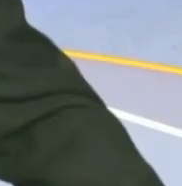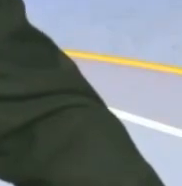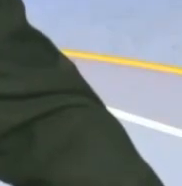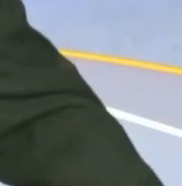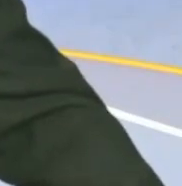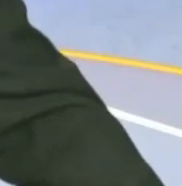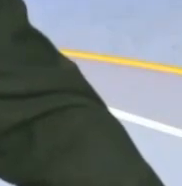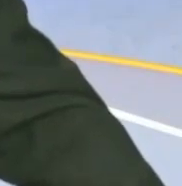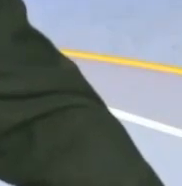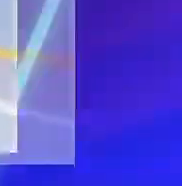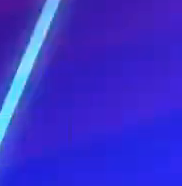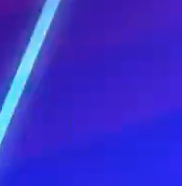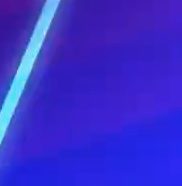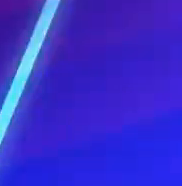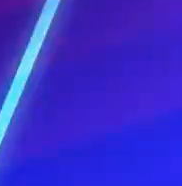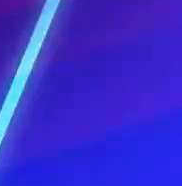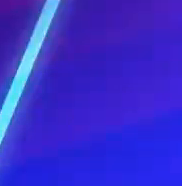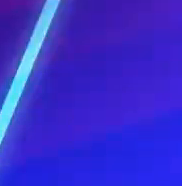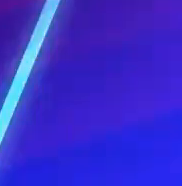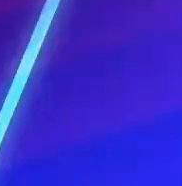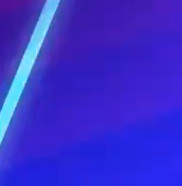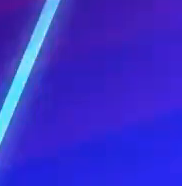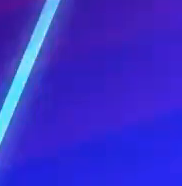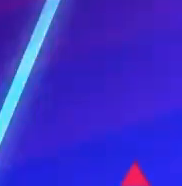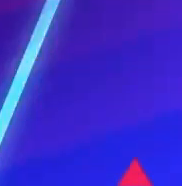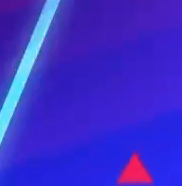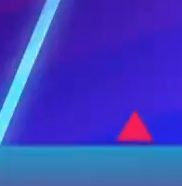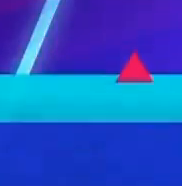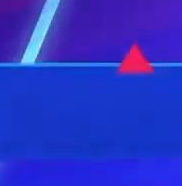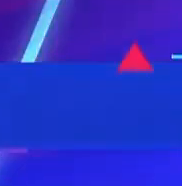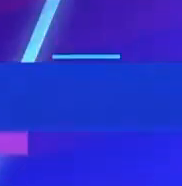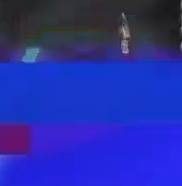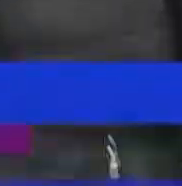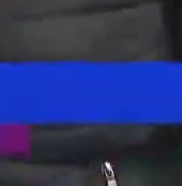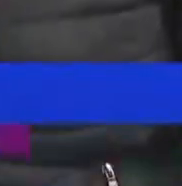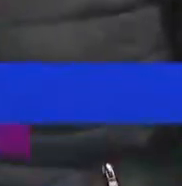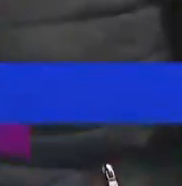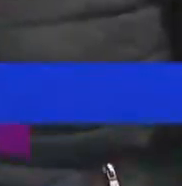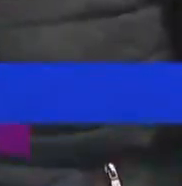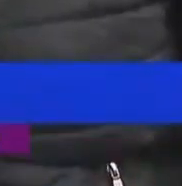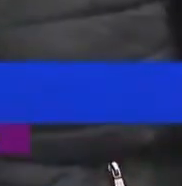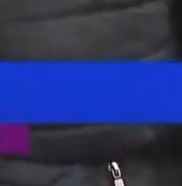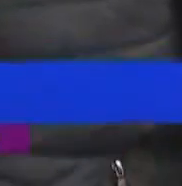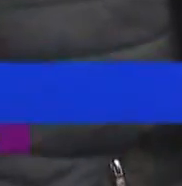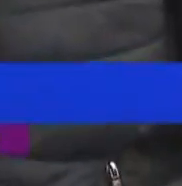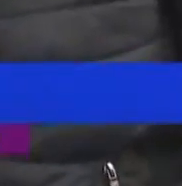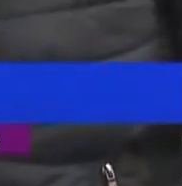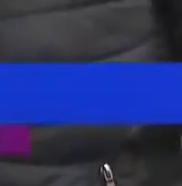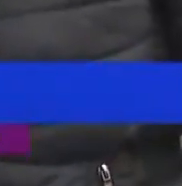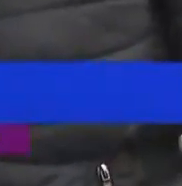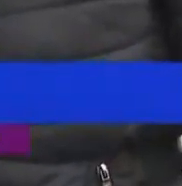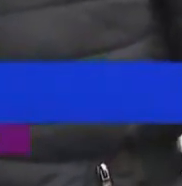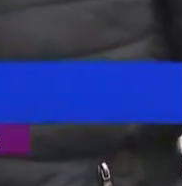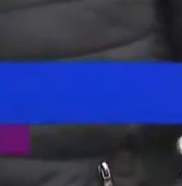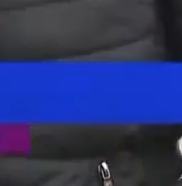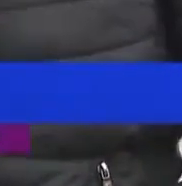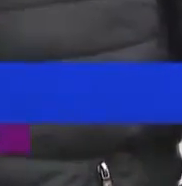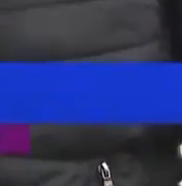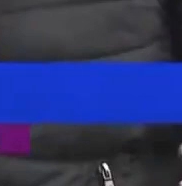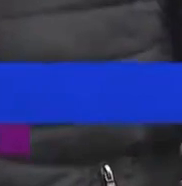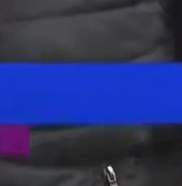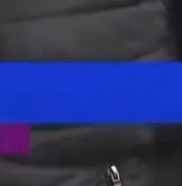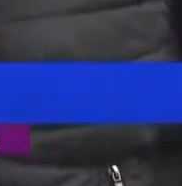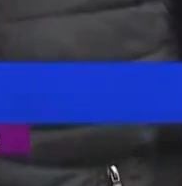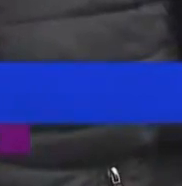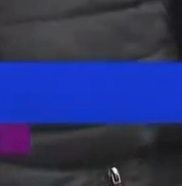tarde voy contigo qué tal Juan Carlos Qué gusto saludarte y efectivamente la rectora María Lila Cedillo